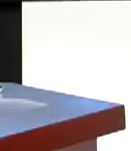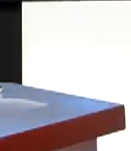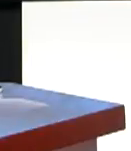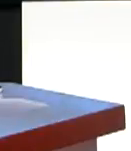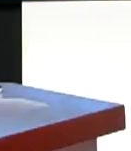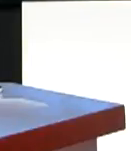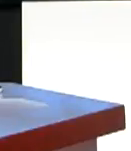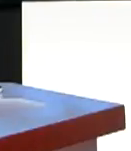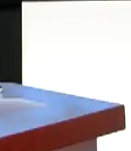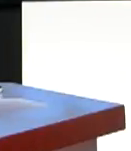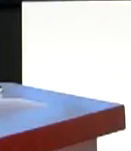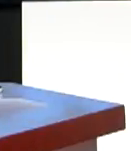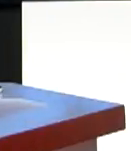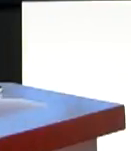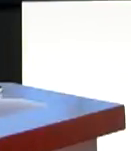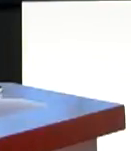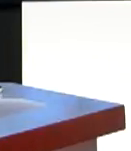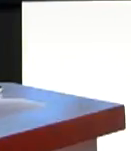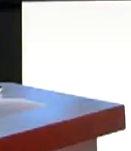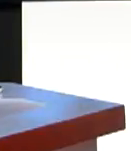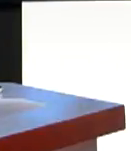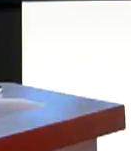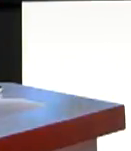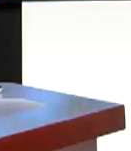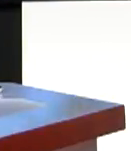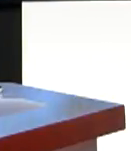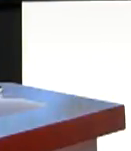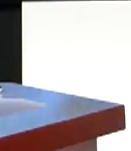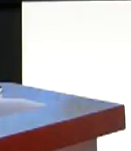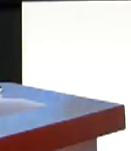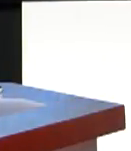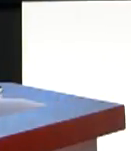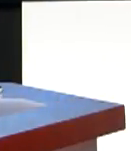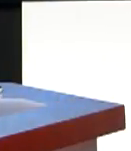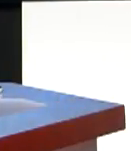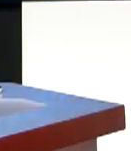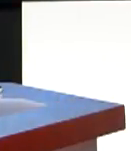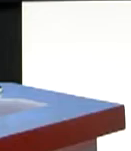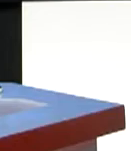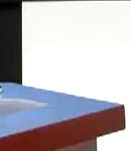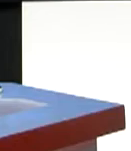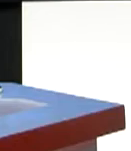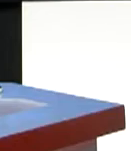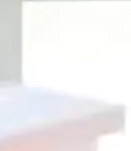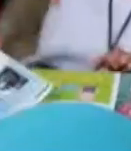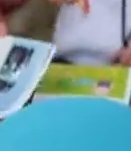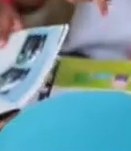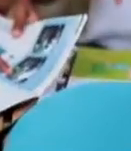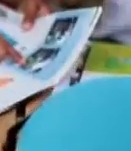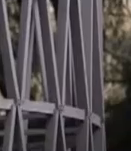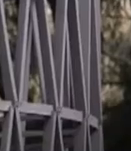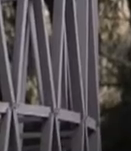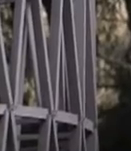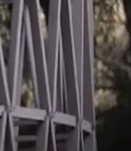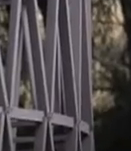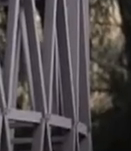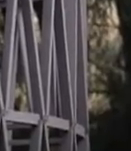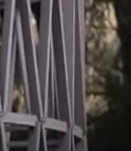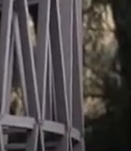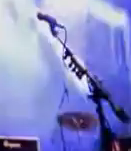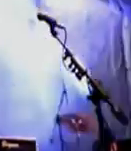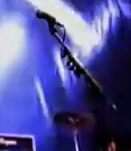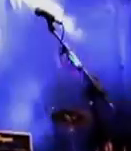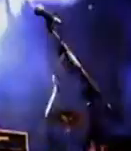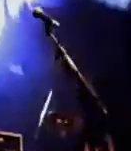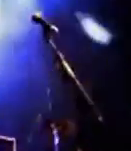La Feria Internacional del Libro Infantil y Juvenil inicia una nueva era en el Parque Bicentenario. Cambiar de sede le